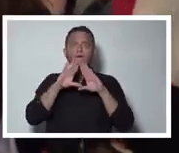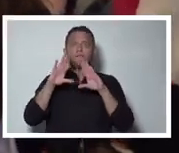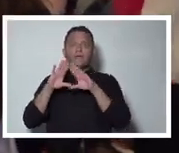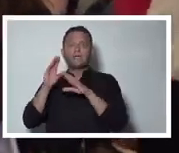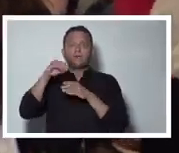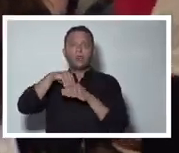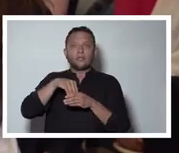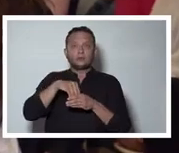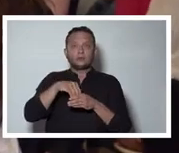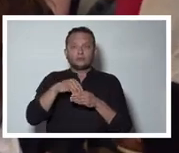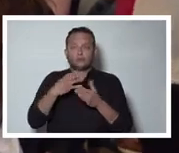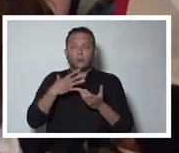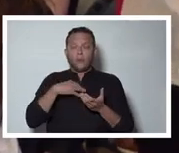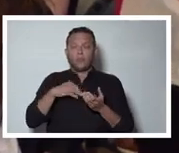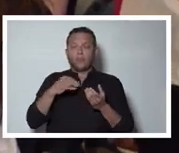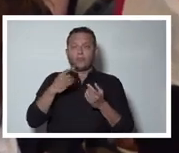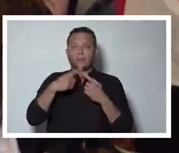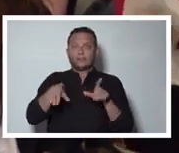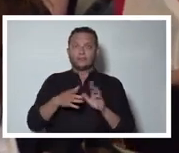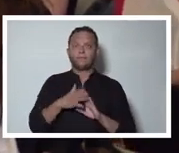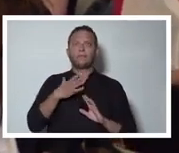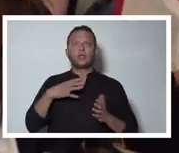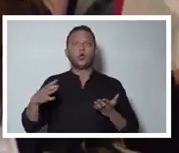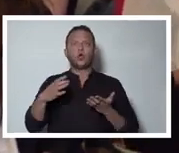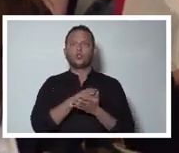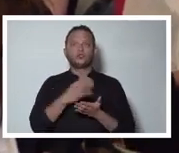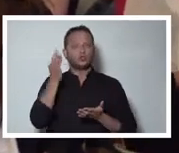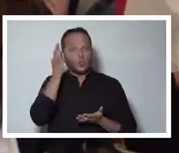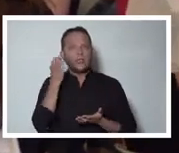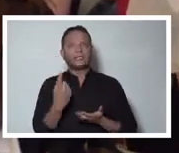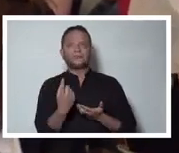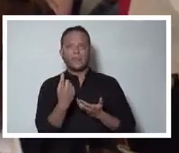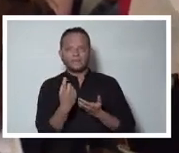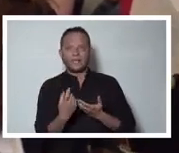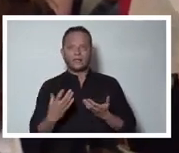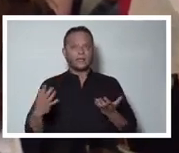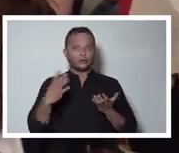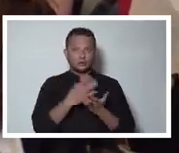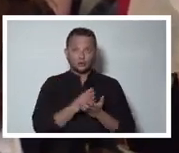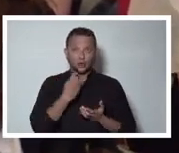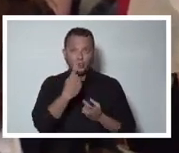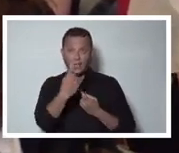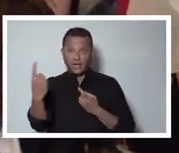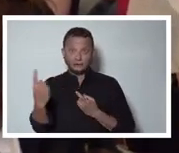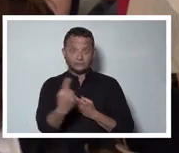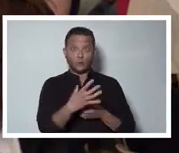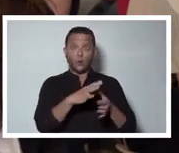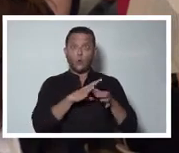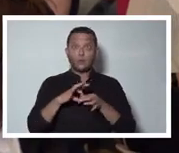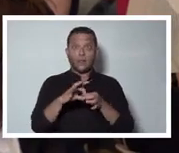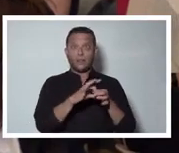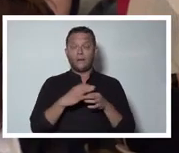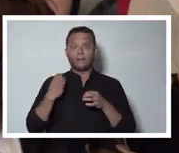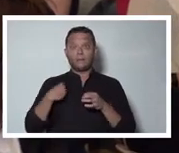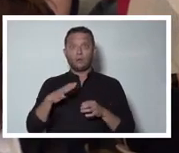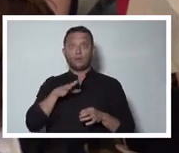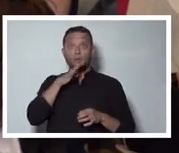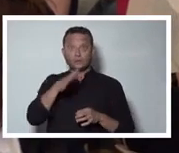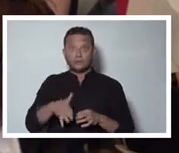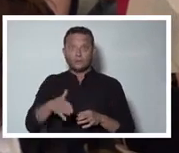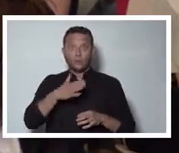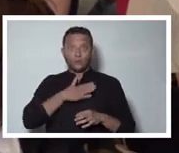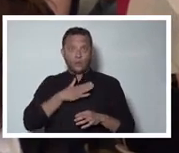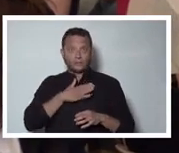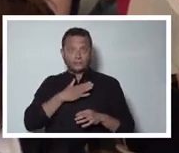practiquemos y defendamos Pero todas somos necesarias todas estamos unidas en una causa que es